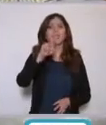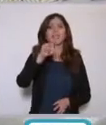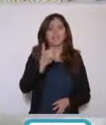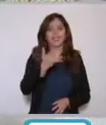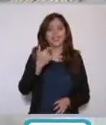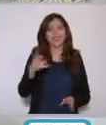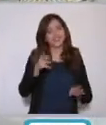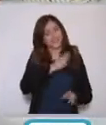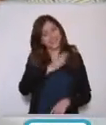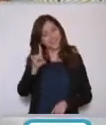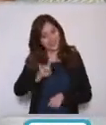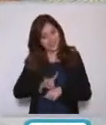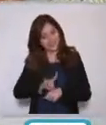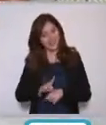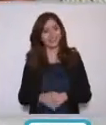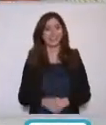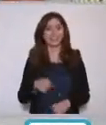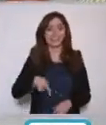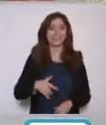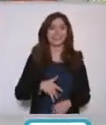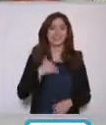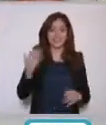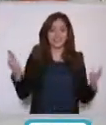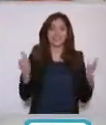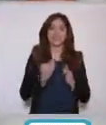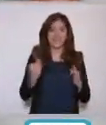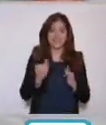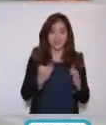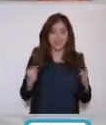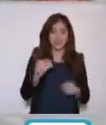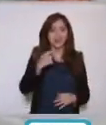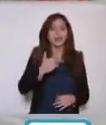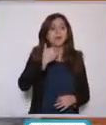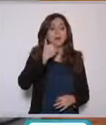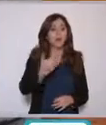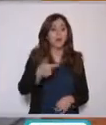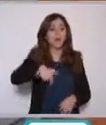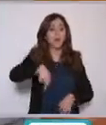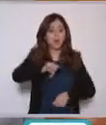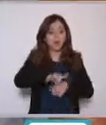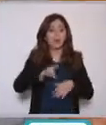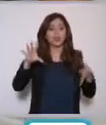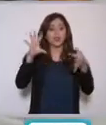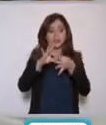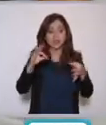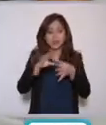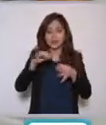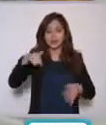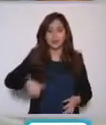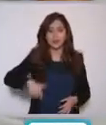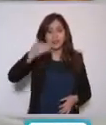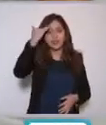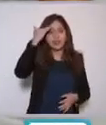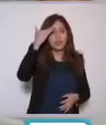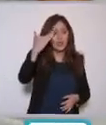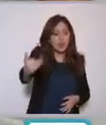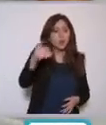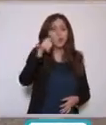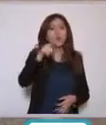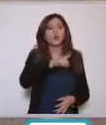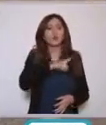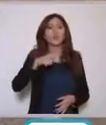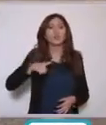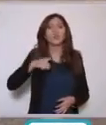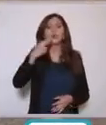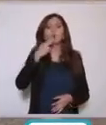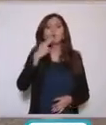Crespi. Buenos fríos días. Buenos fríos días. Hola. Un excelente Buen pretexto este cambio de temporada para poder utilizar